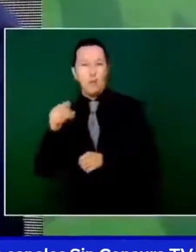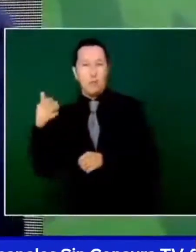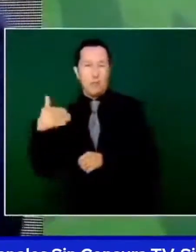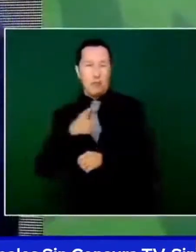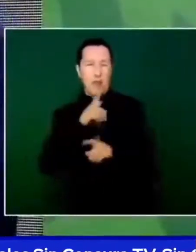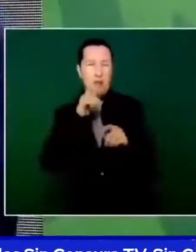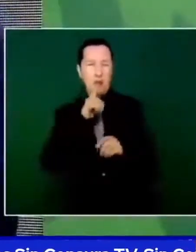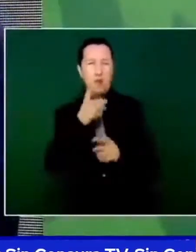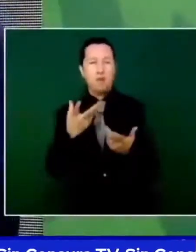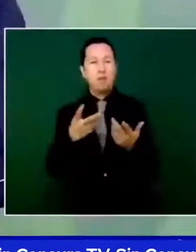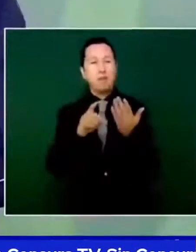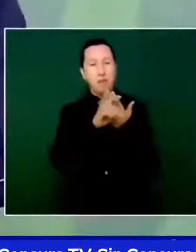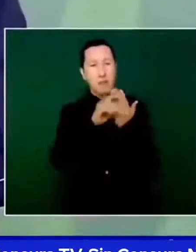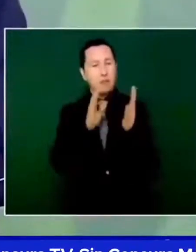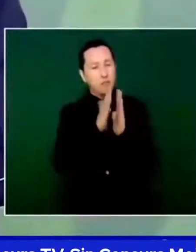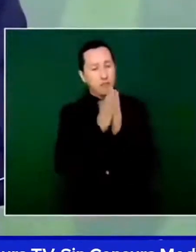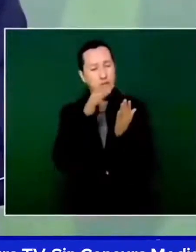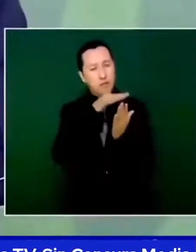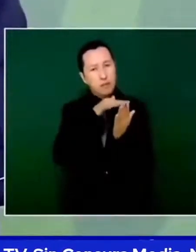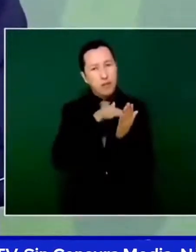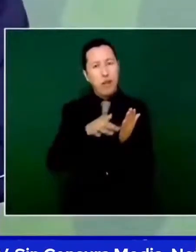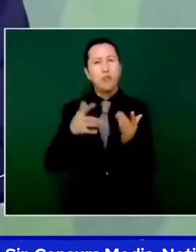Fujimori. Entonces,